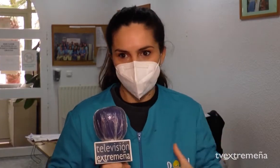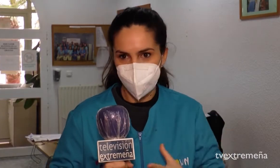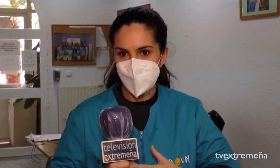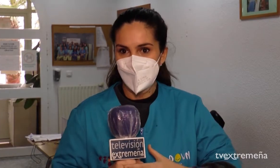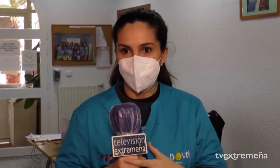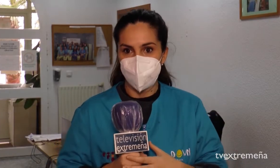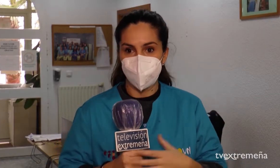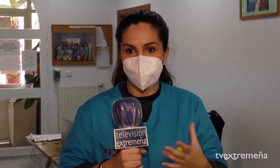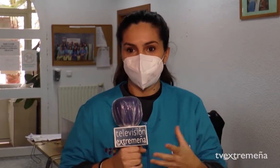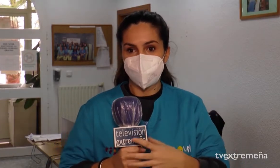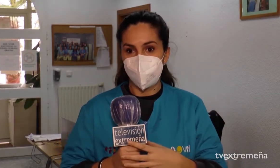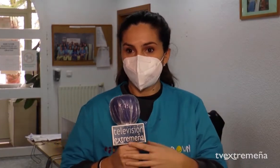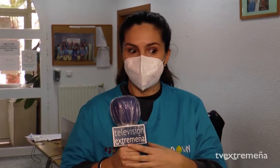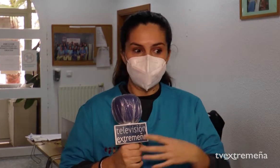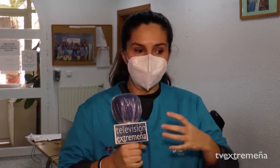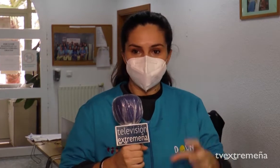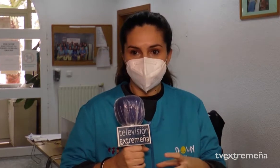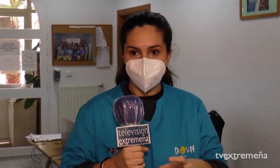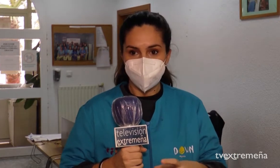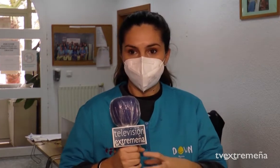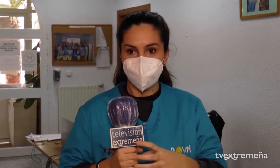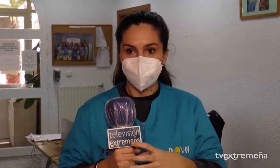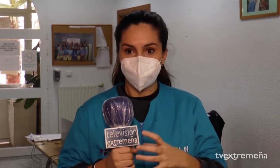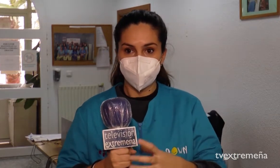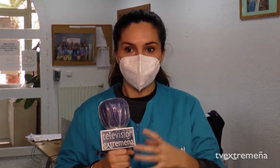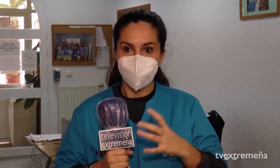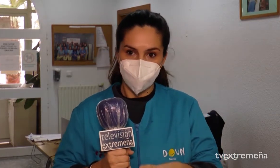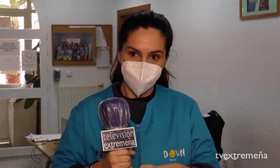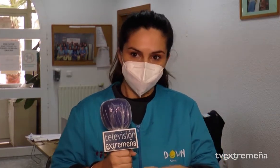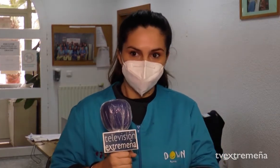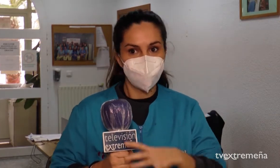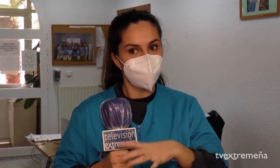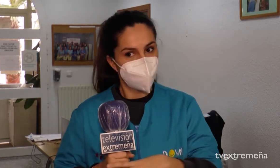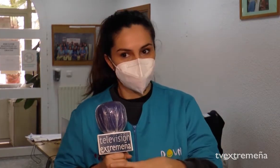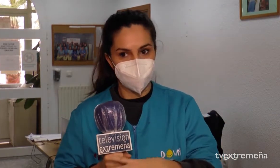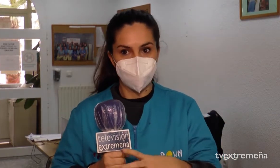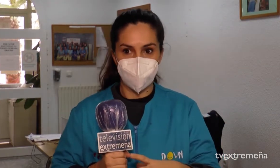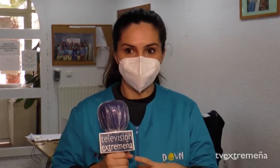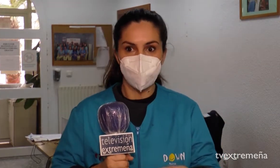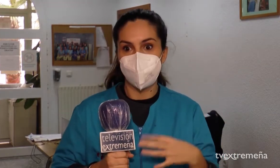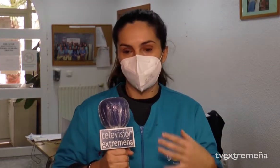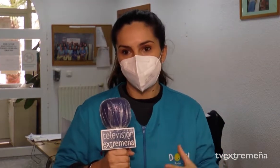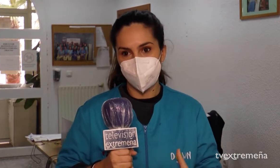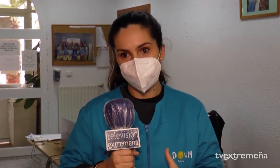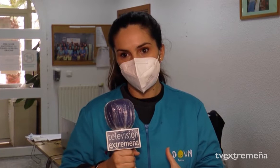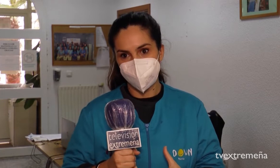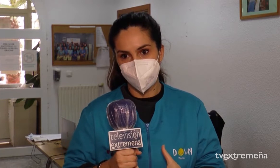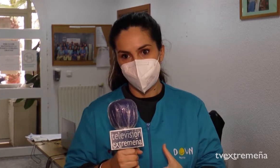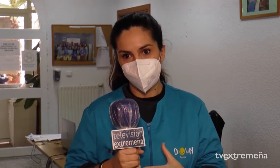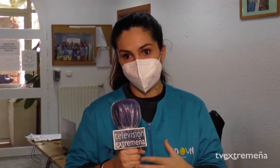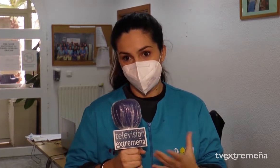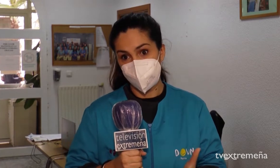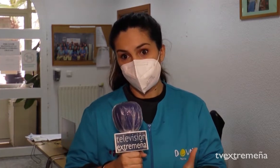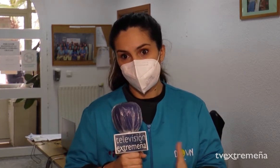entre comillas, porque intentamos que siempre mantengan el contacto con un técnico, dos técnicos a lo sumo, pero no con todo el equipo de